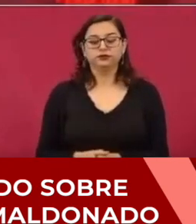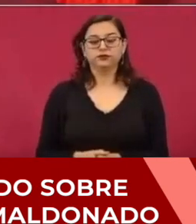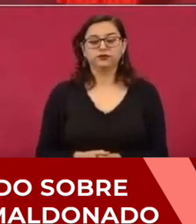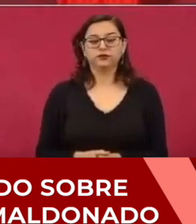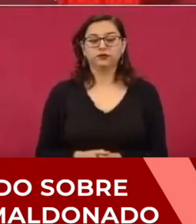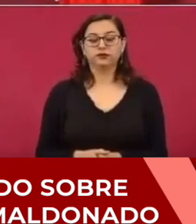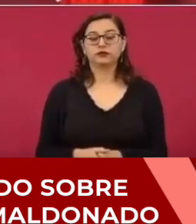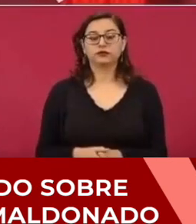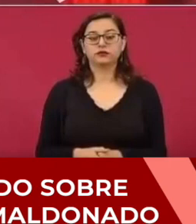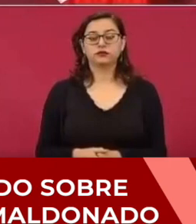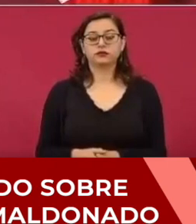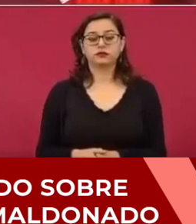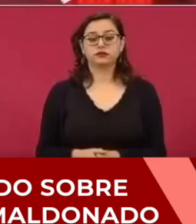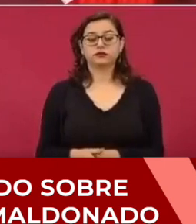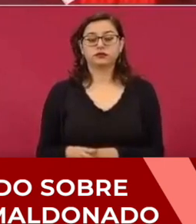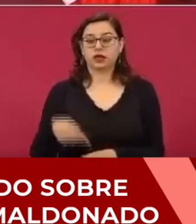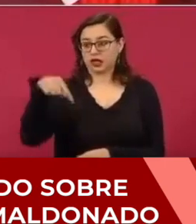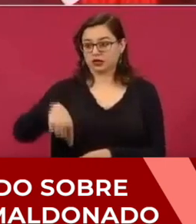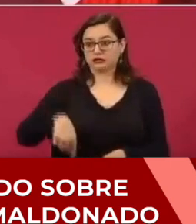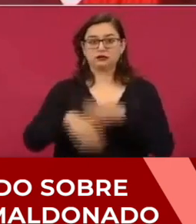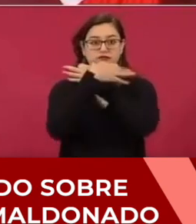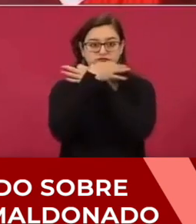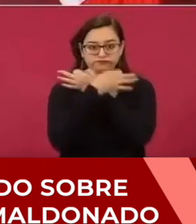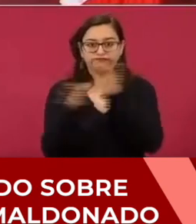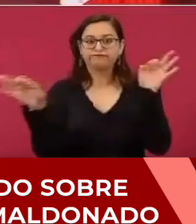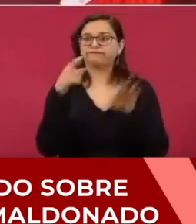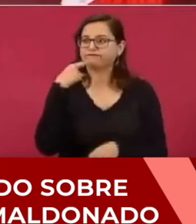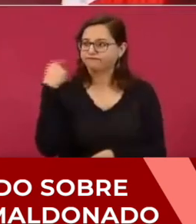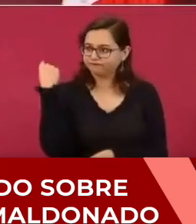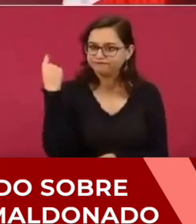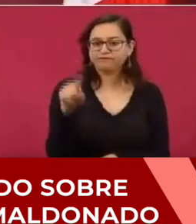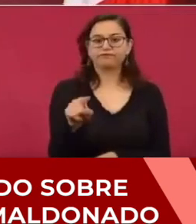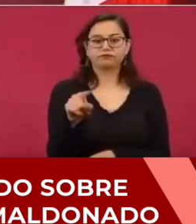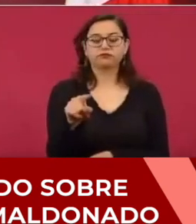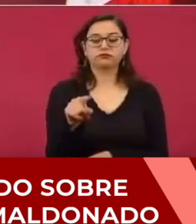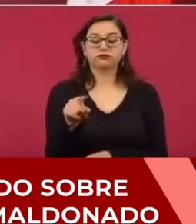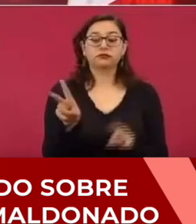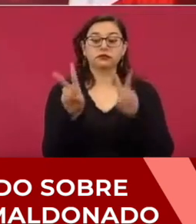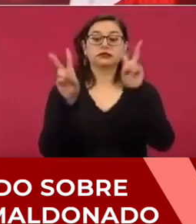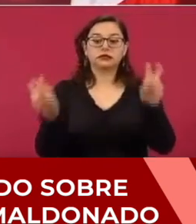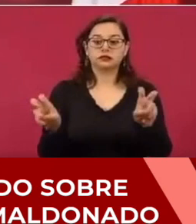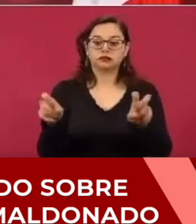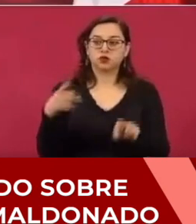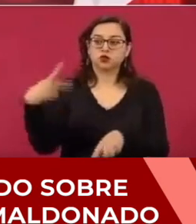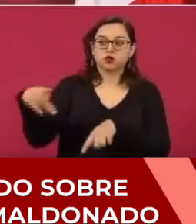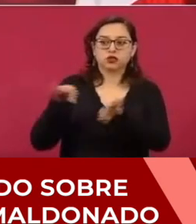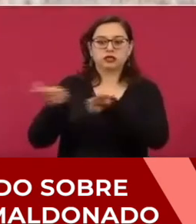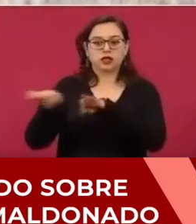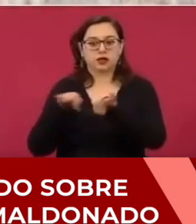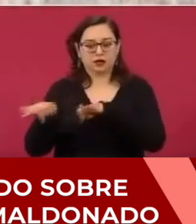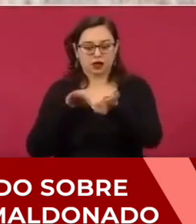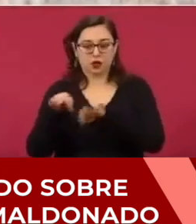a hacer una denuncia por un asunto laboral con